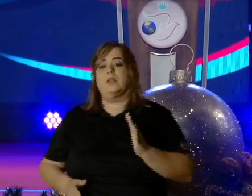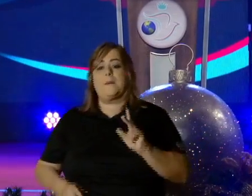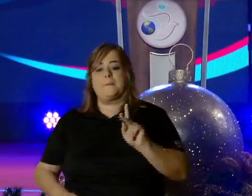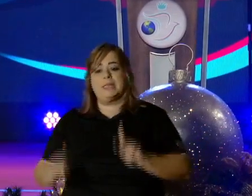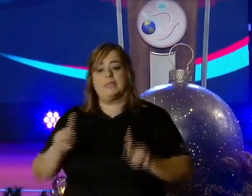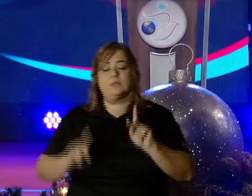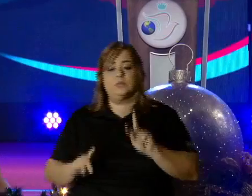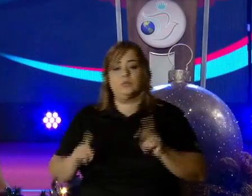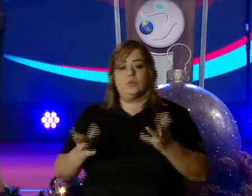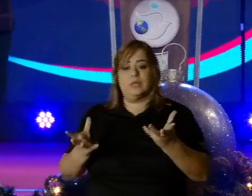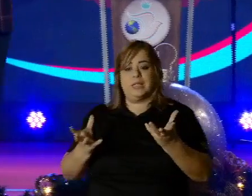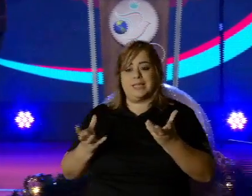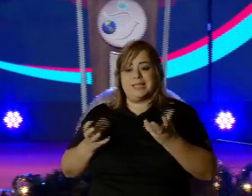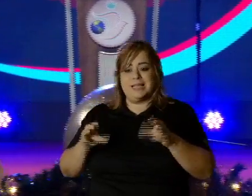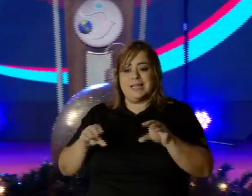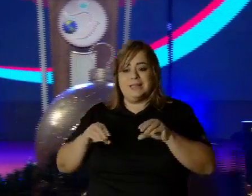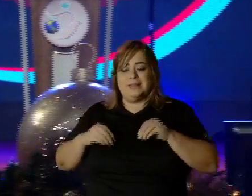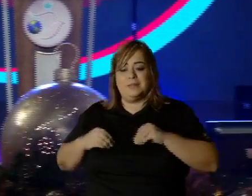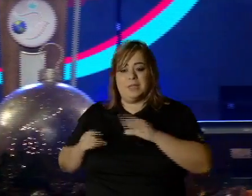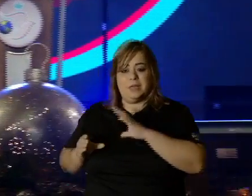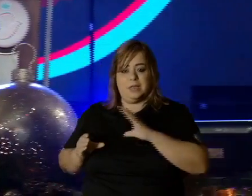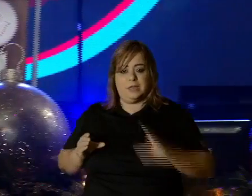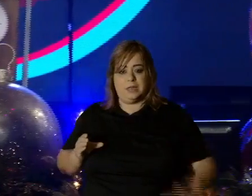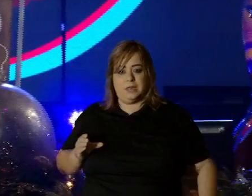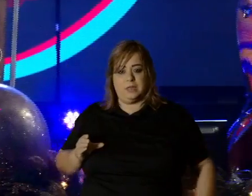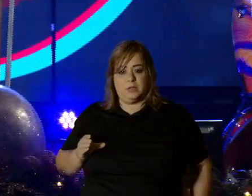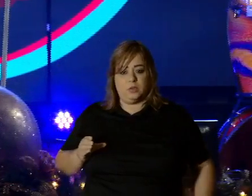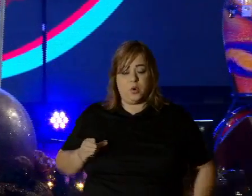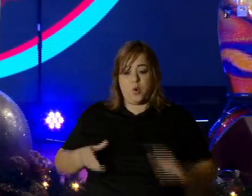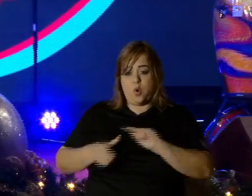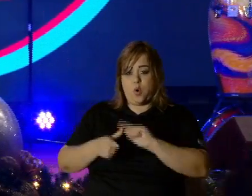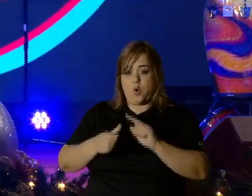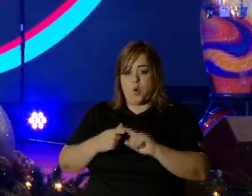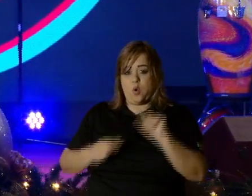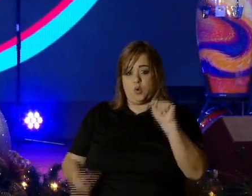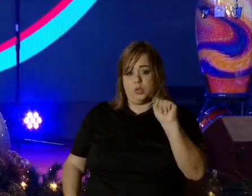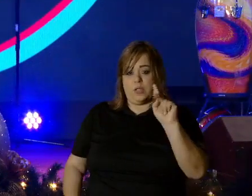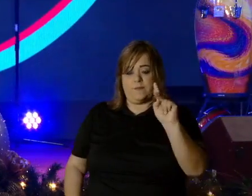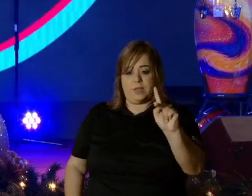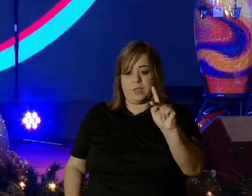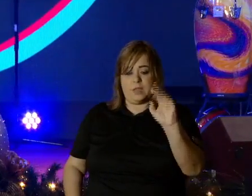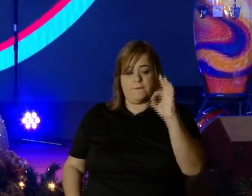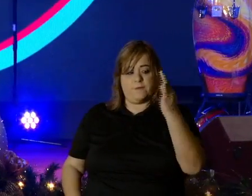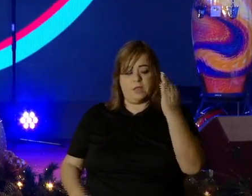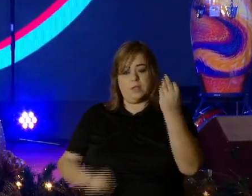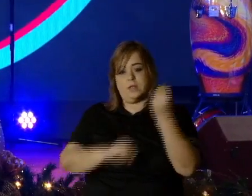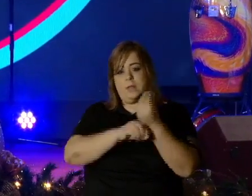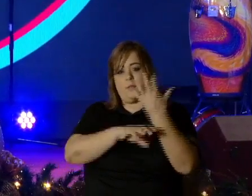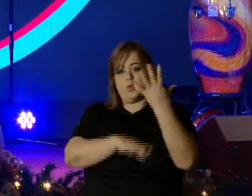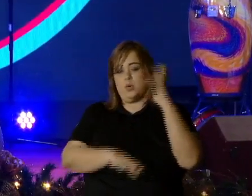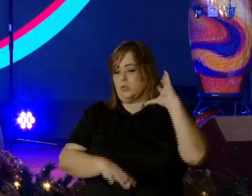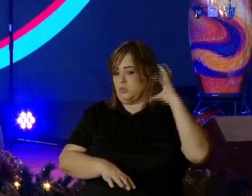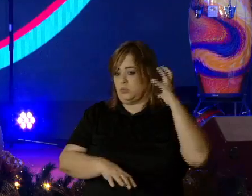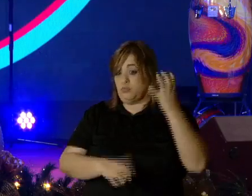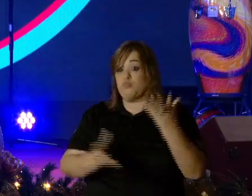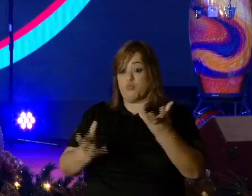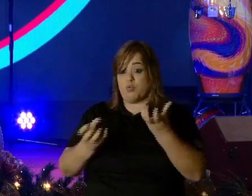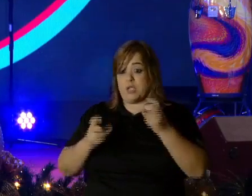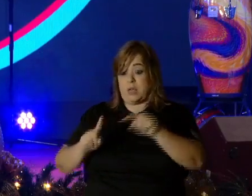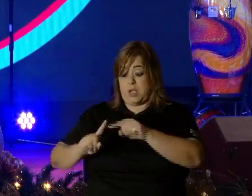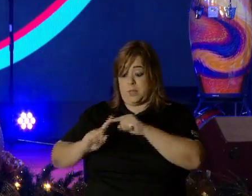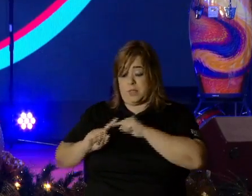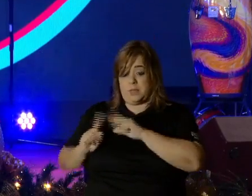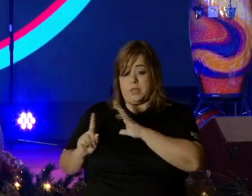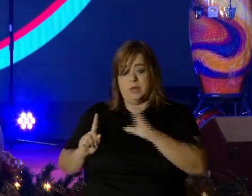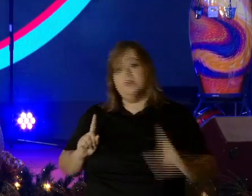persona en este santuario, o a través de la televisión, a través del internet, a través de la radio, que todavía no le ha entregado su corazón a